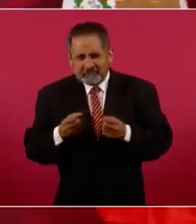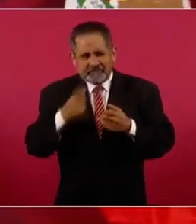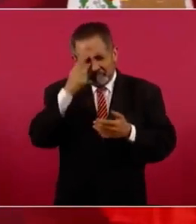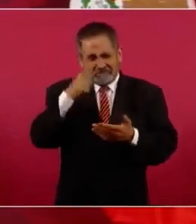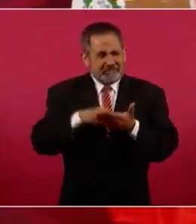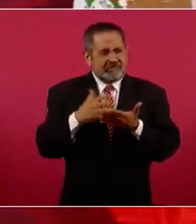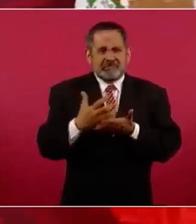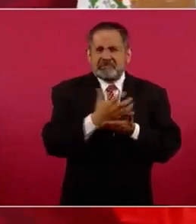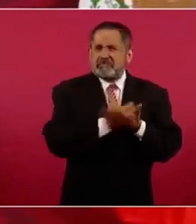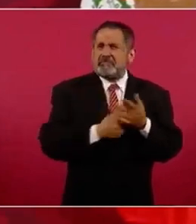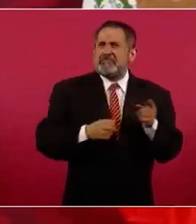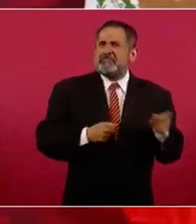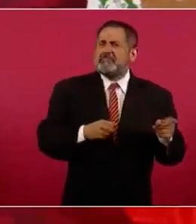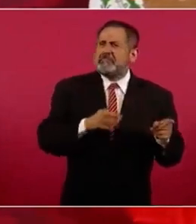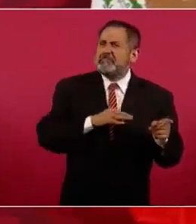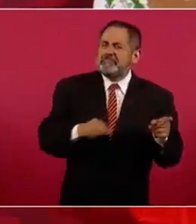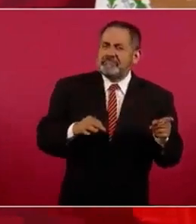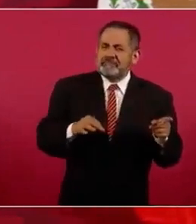que